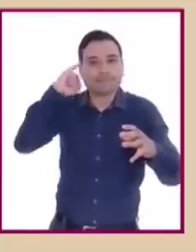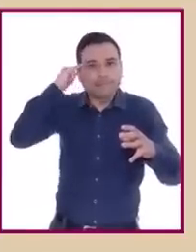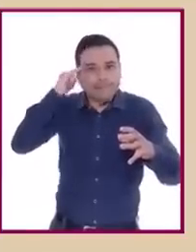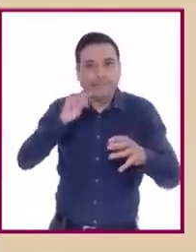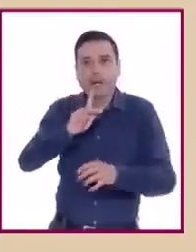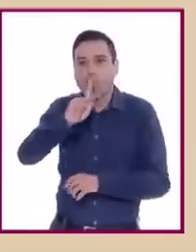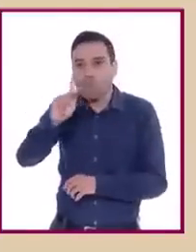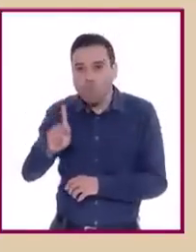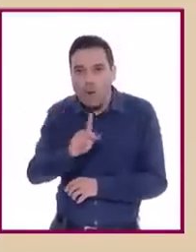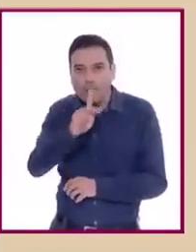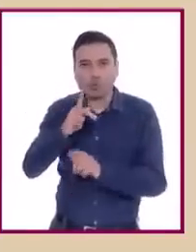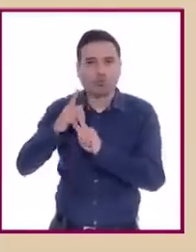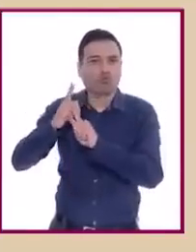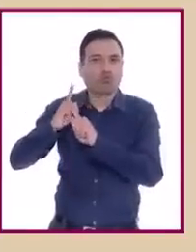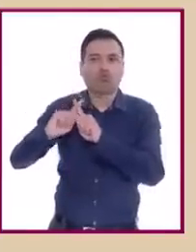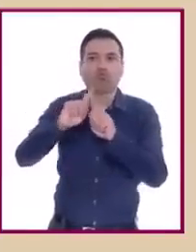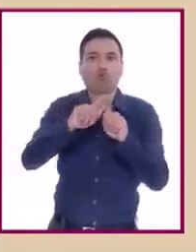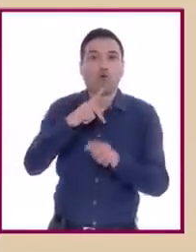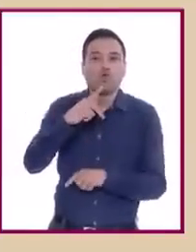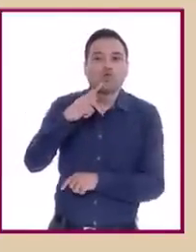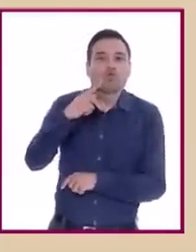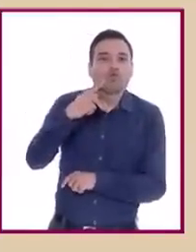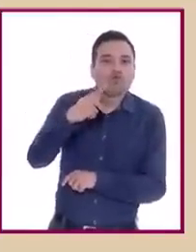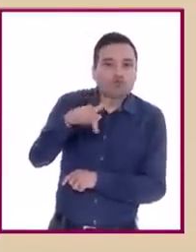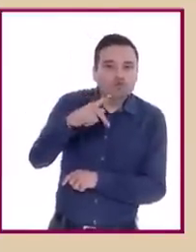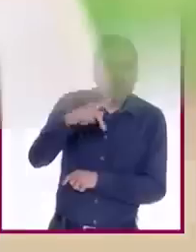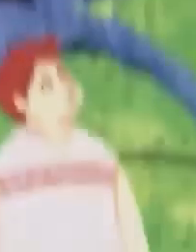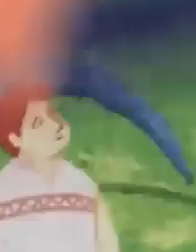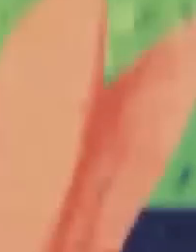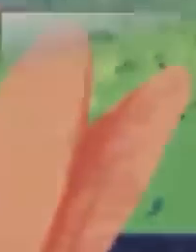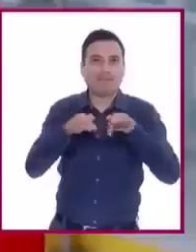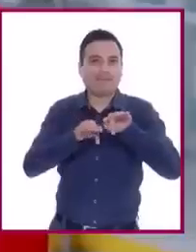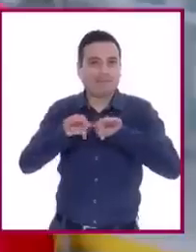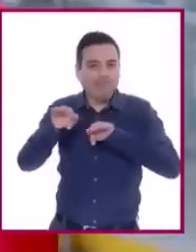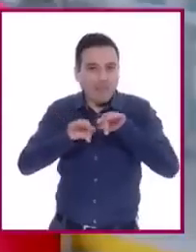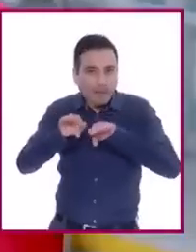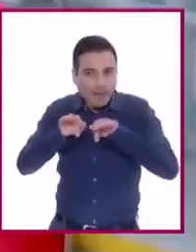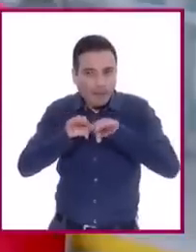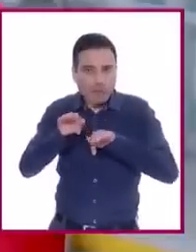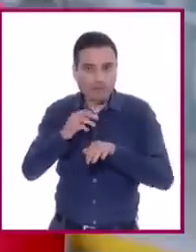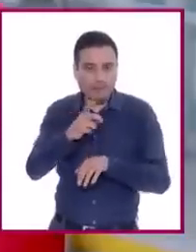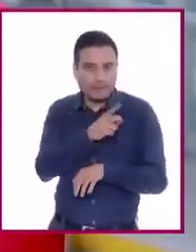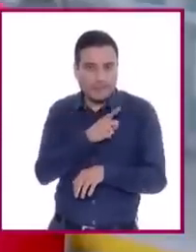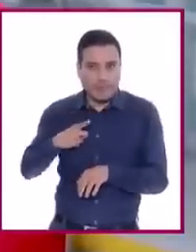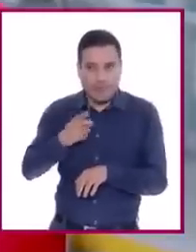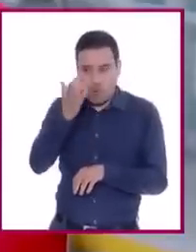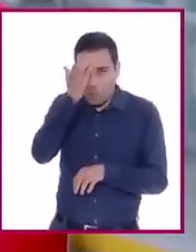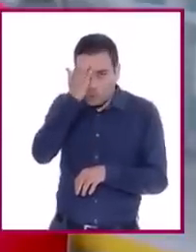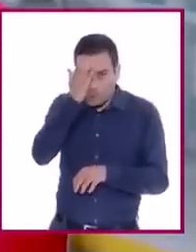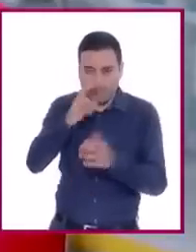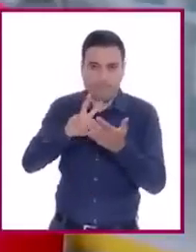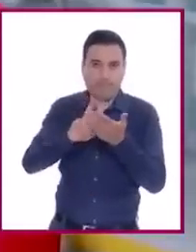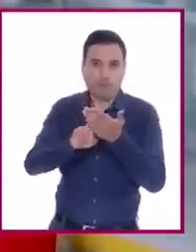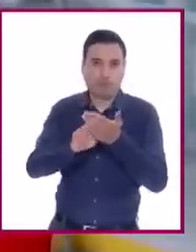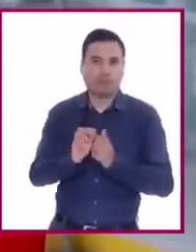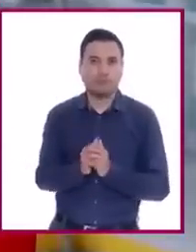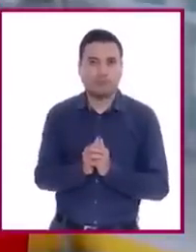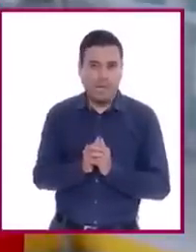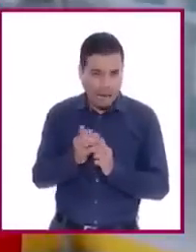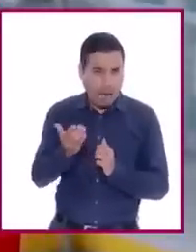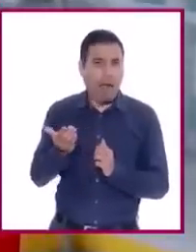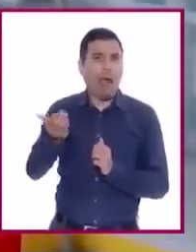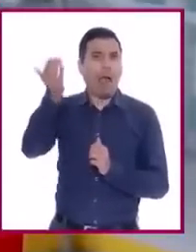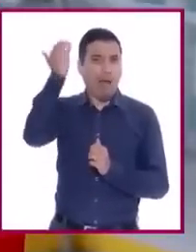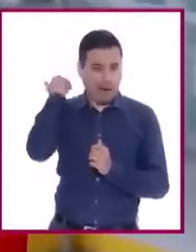habido diversidad de oficios que a la fecha ya no se practican pero que en su momento tuvieron una importancia